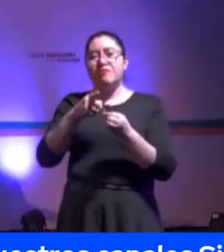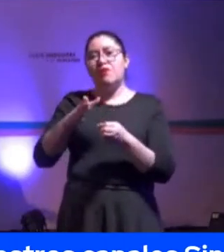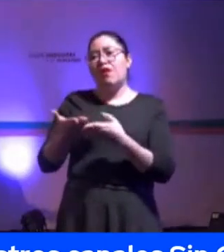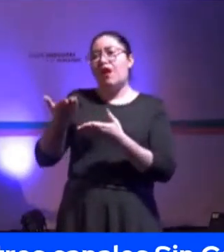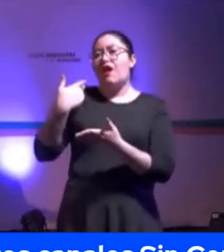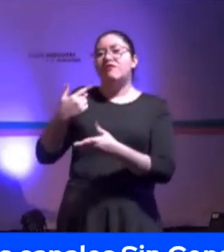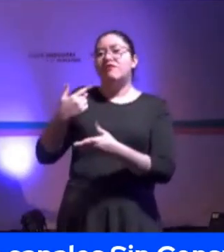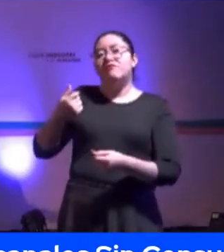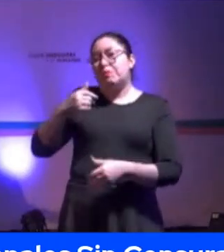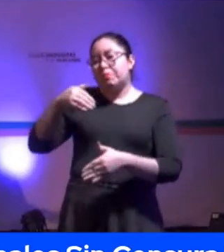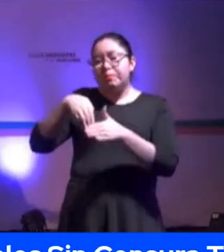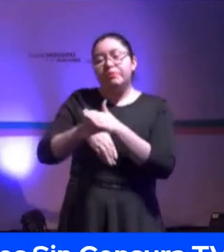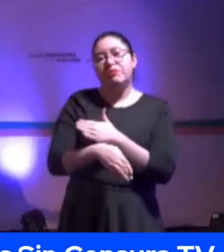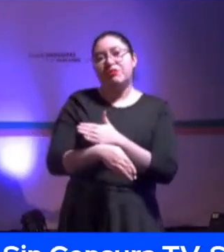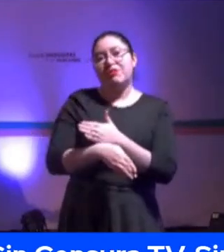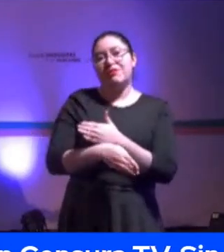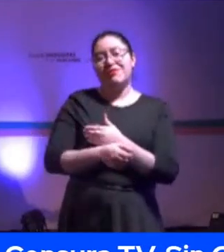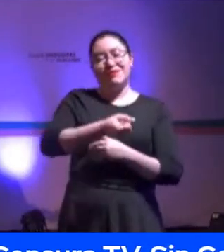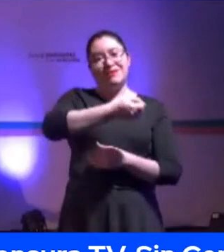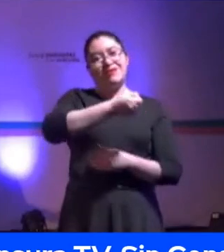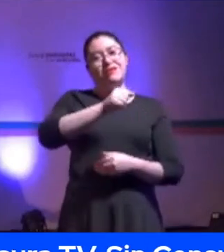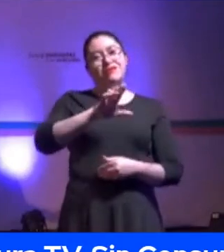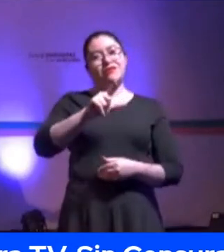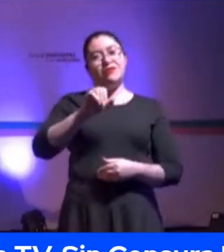fracasó. Saludos, Claudio.